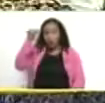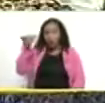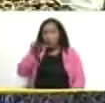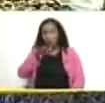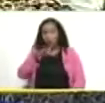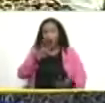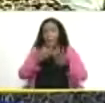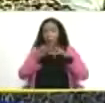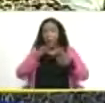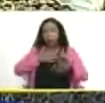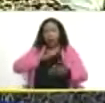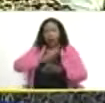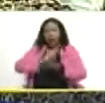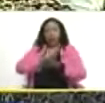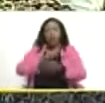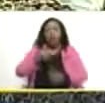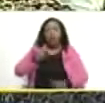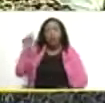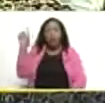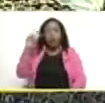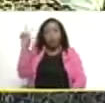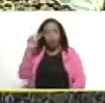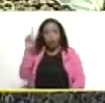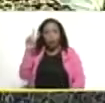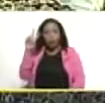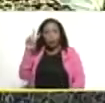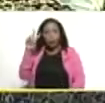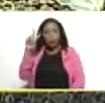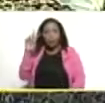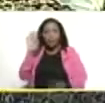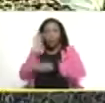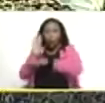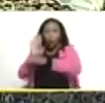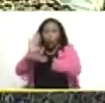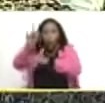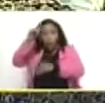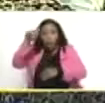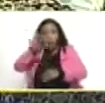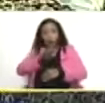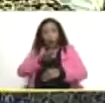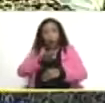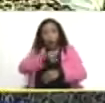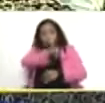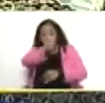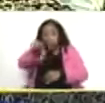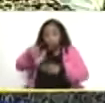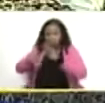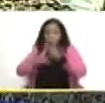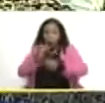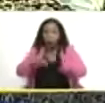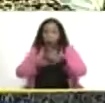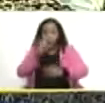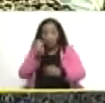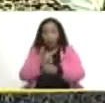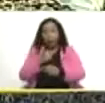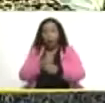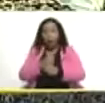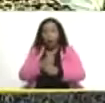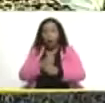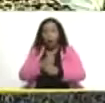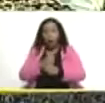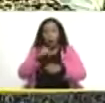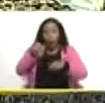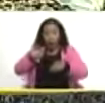la paz del país, para abrazar y proteger al pueblo como lo abrazan y lo protegen. Es una fuerza militar de